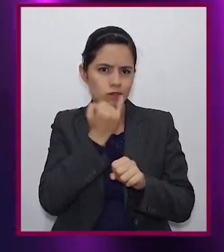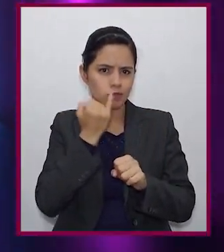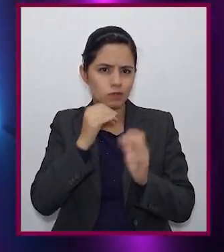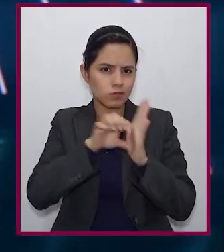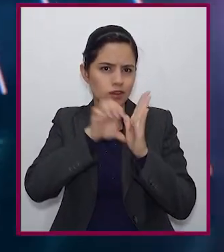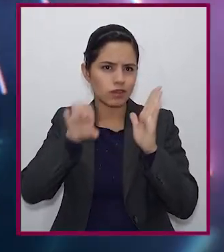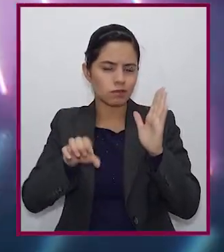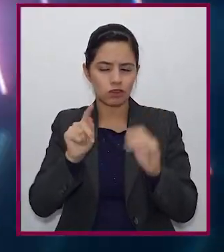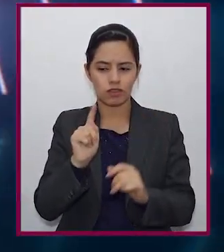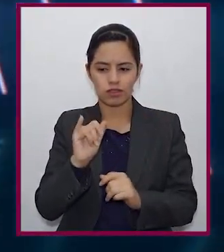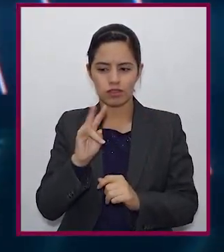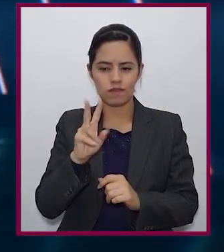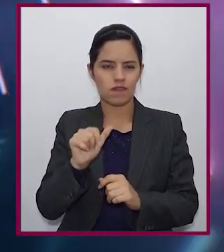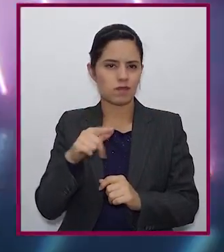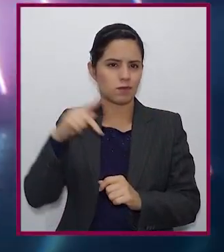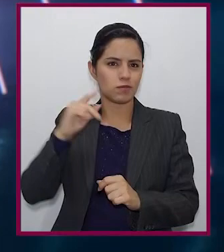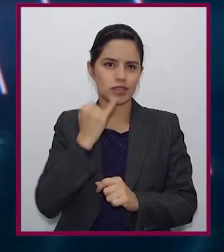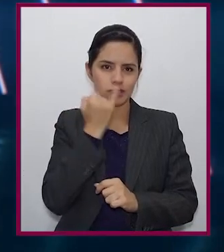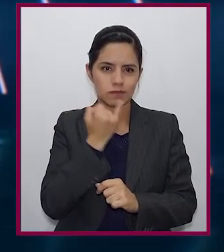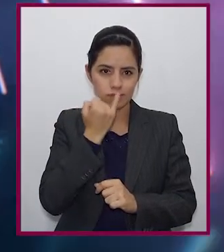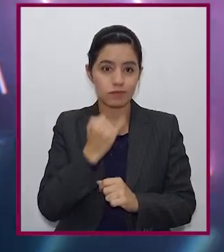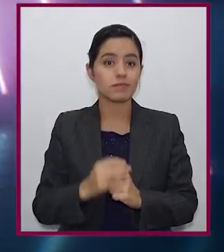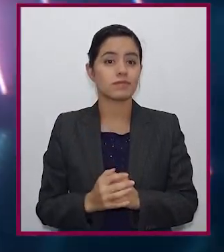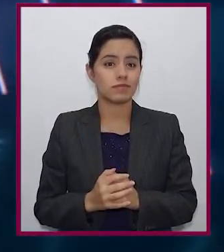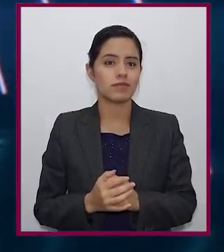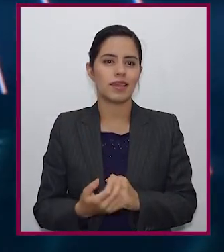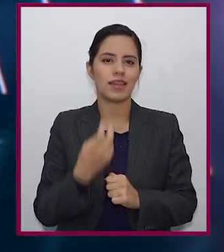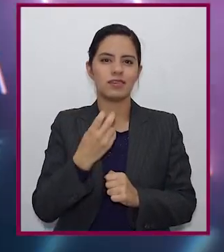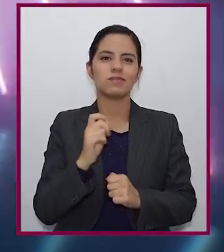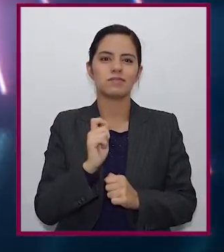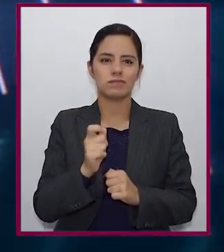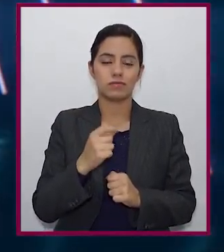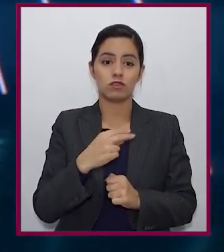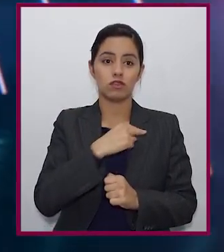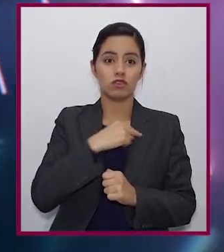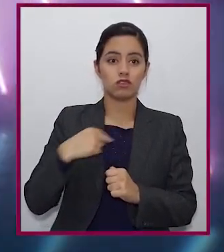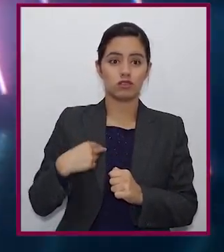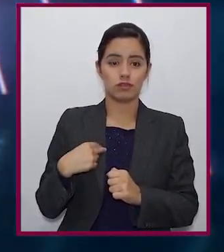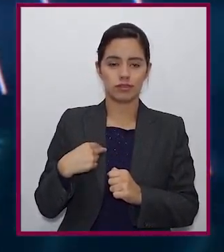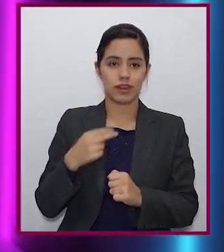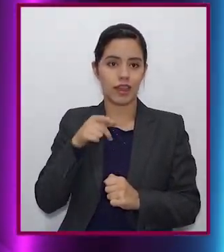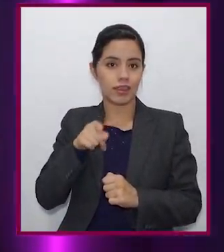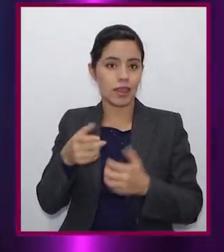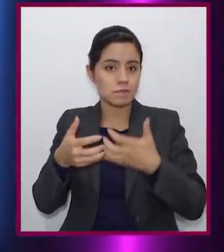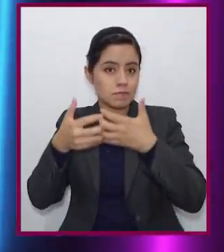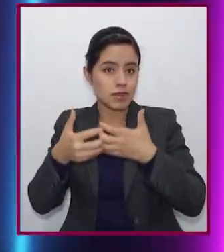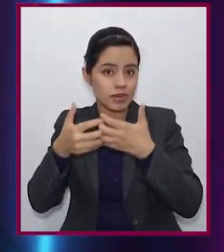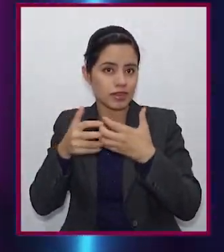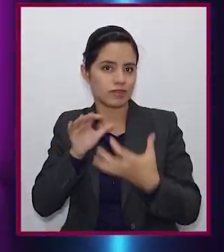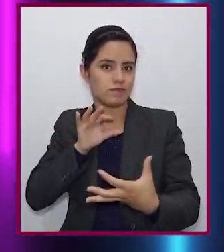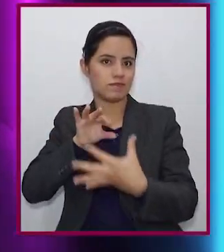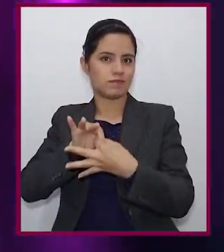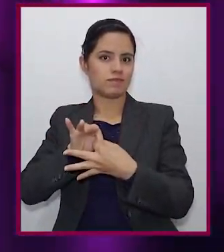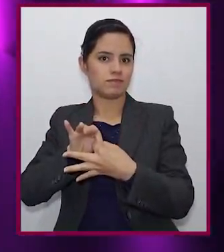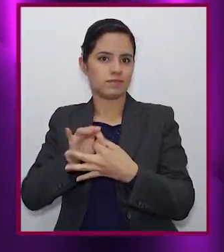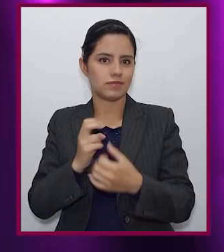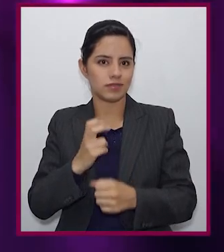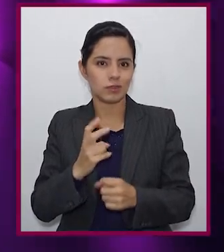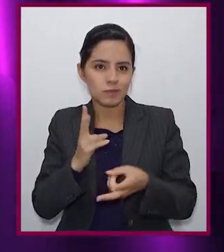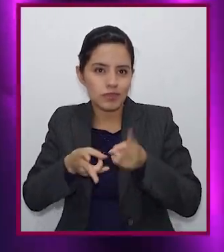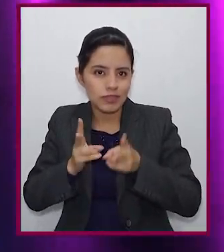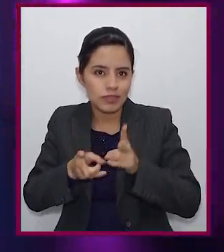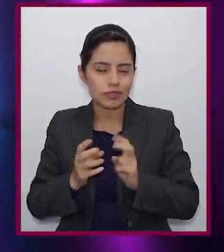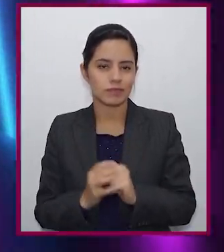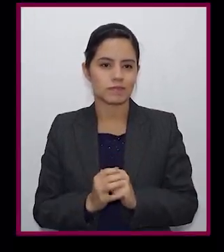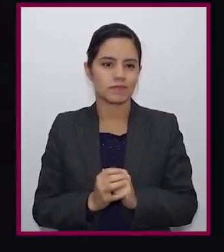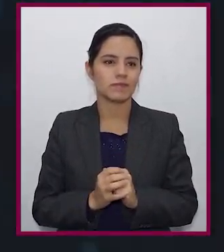como TIVA. Algo así. Más bien es el lenguaje con el cual nosotros nos comunicamos con una máquina. Bueno, sí, creo que tu definición